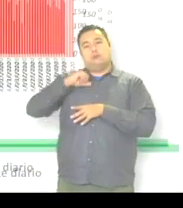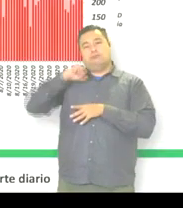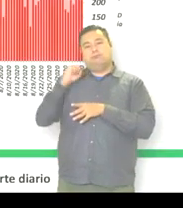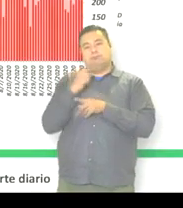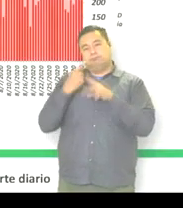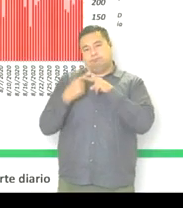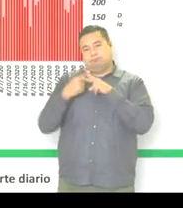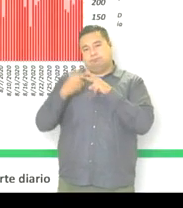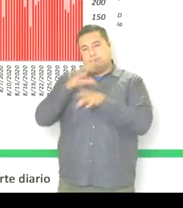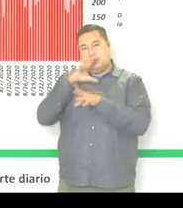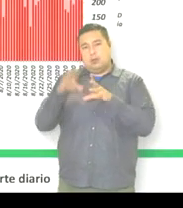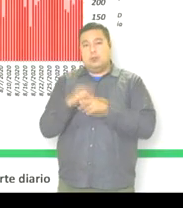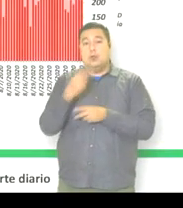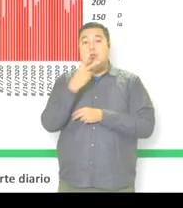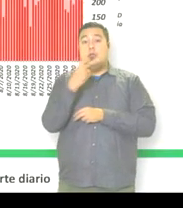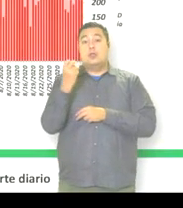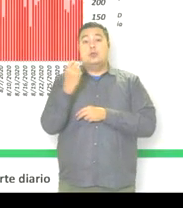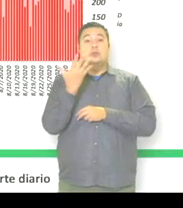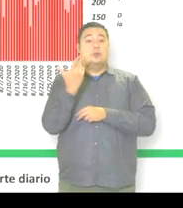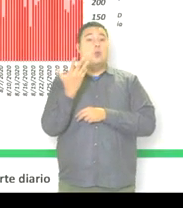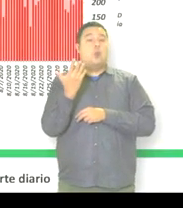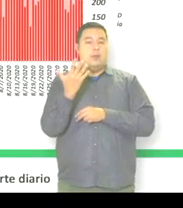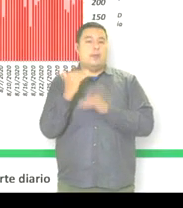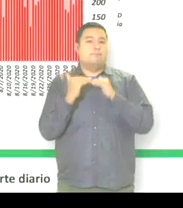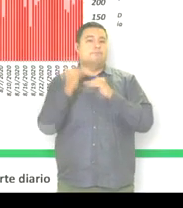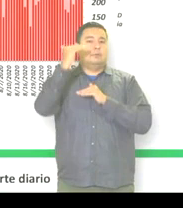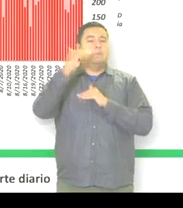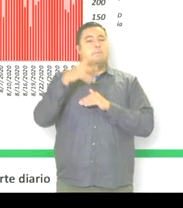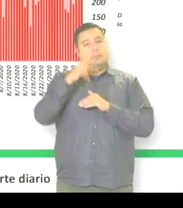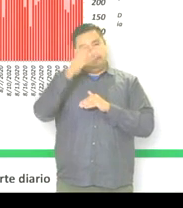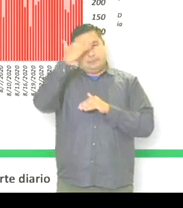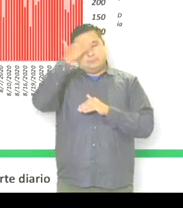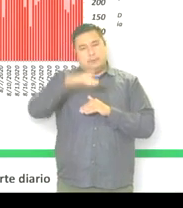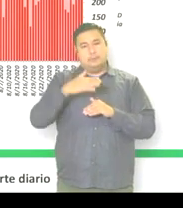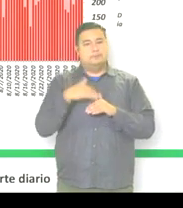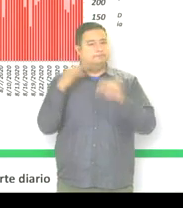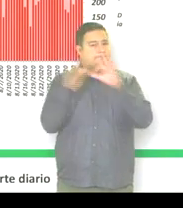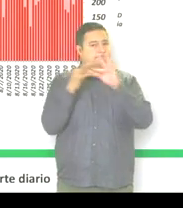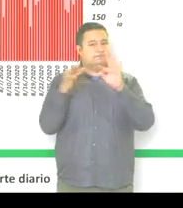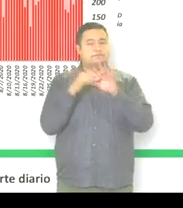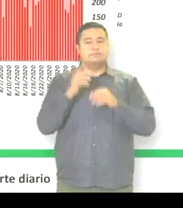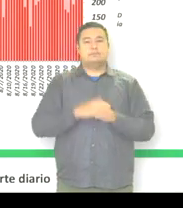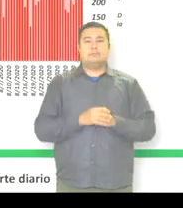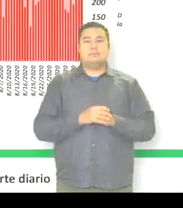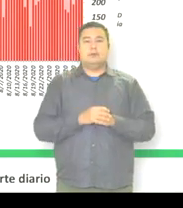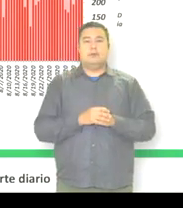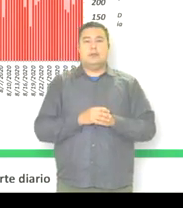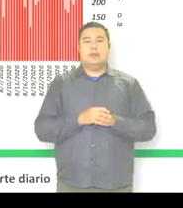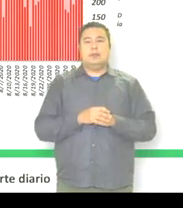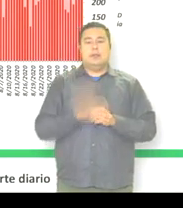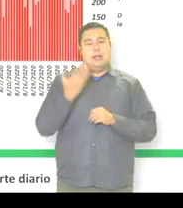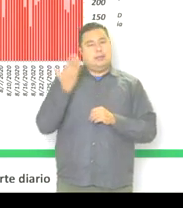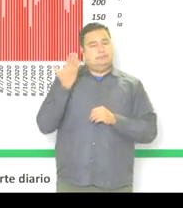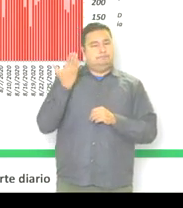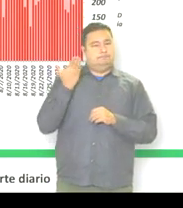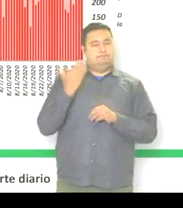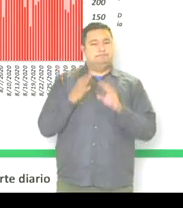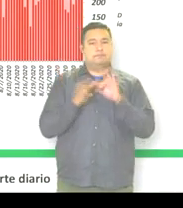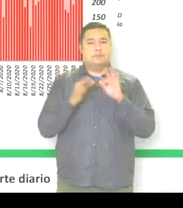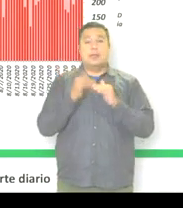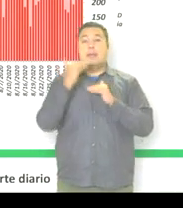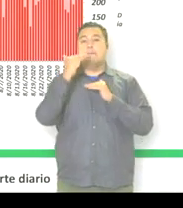esta ocasión superamos los 250, pero como lo hemos estado señalando en los últimos días, cerramos con